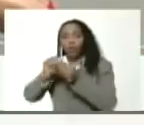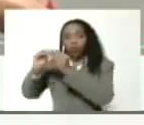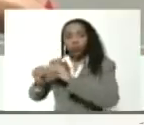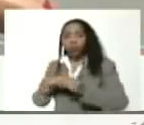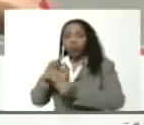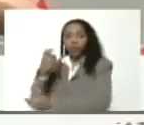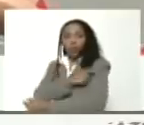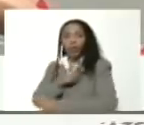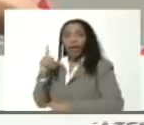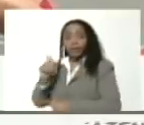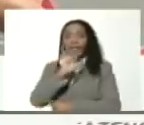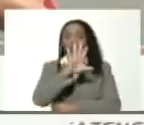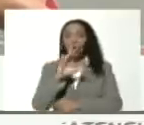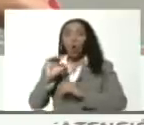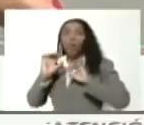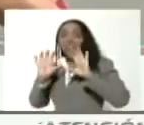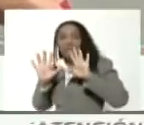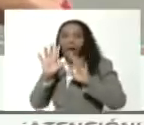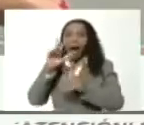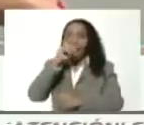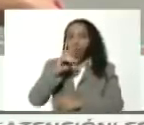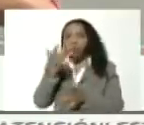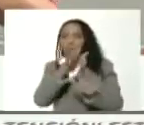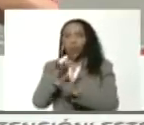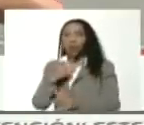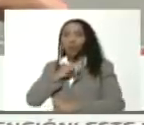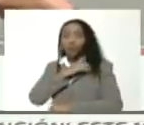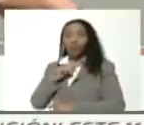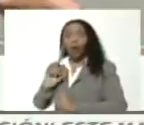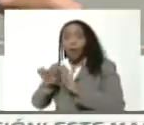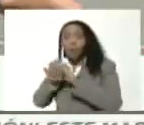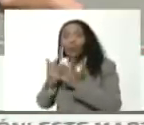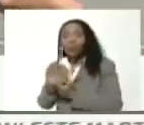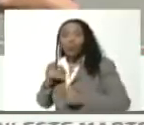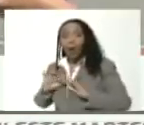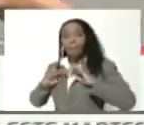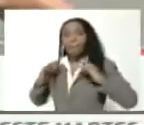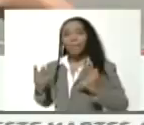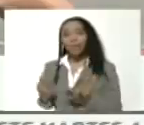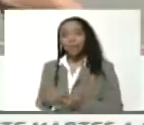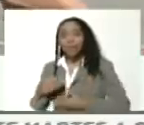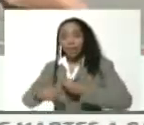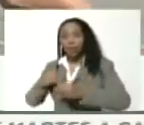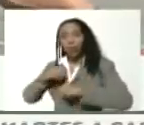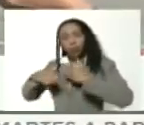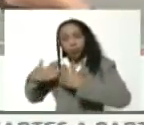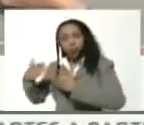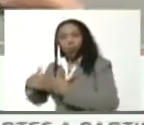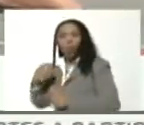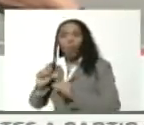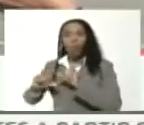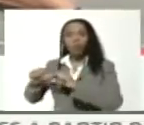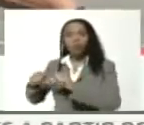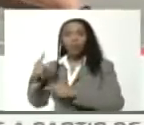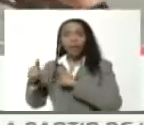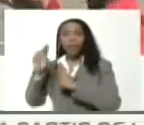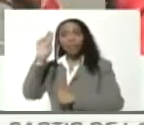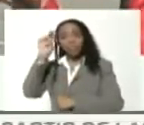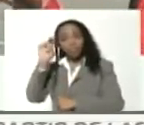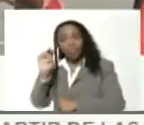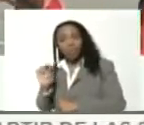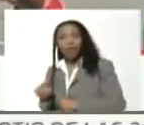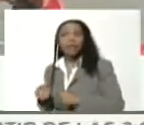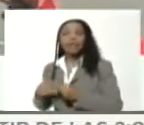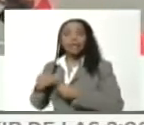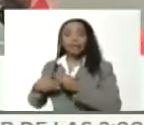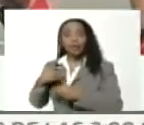lleva normalmente 5 a 10 años, crear una buena vacuna. Nosotros en el mundo por la pandemia se han acelerado los procesos y día a día se van a